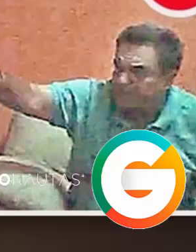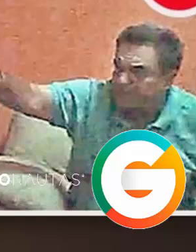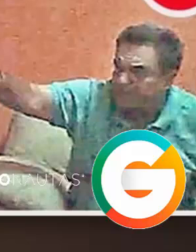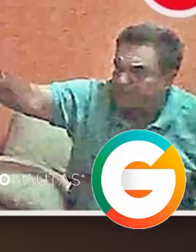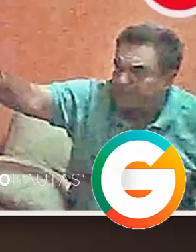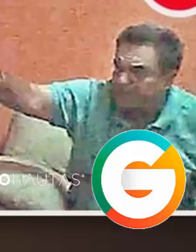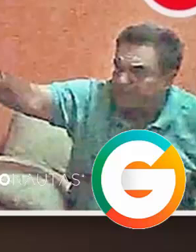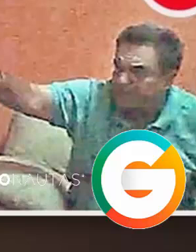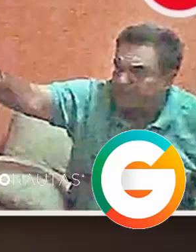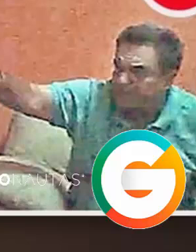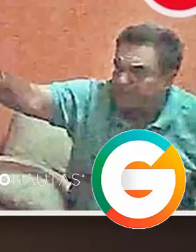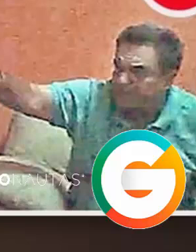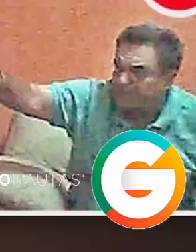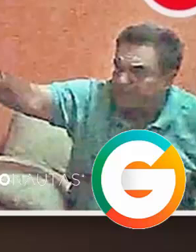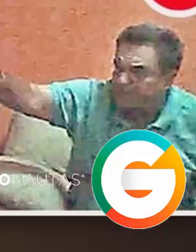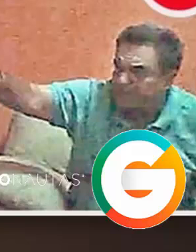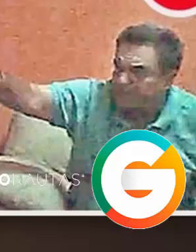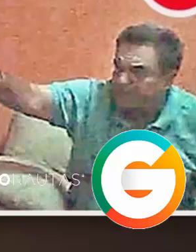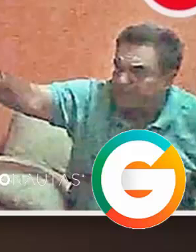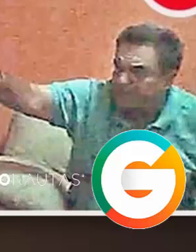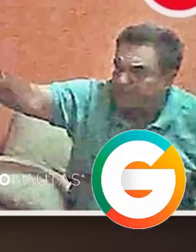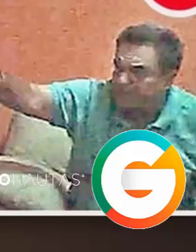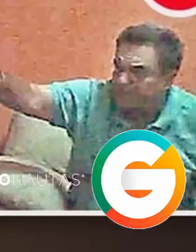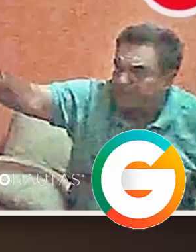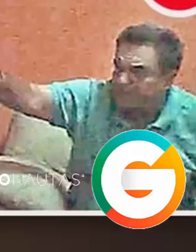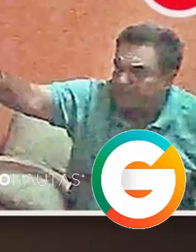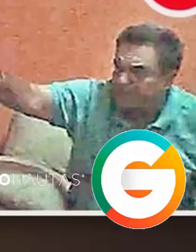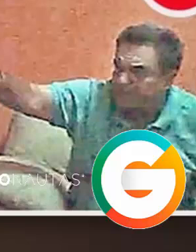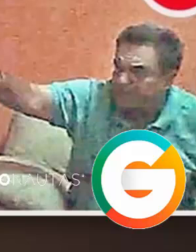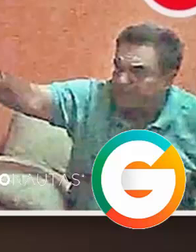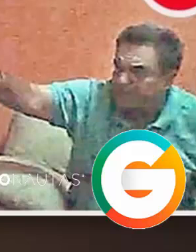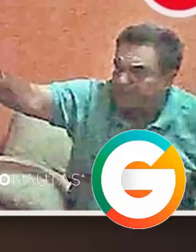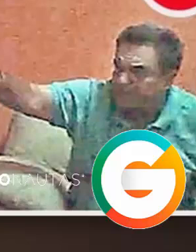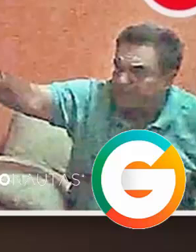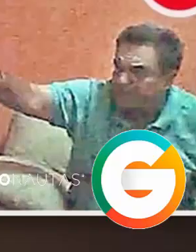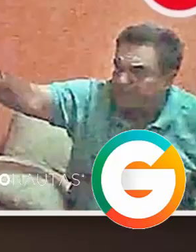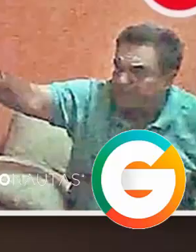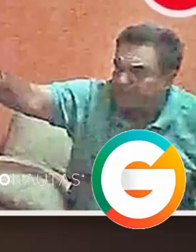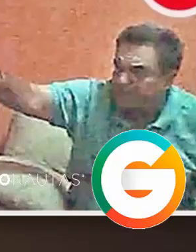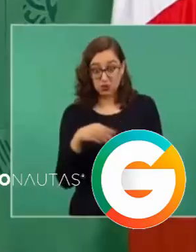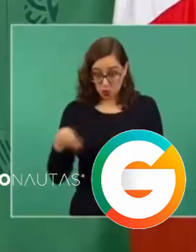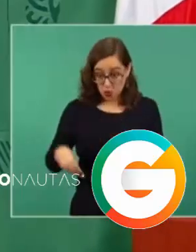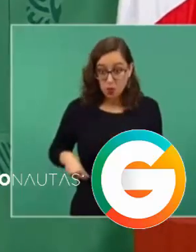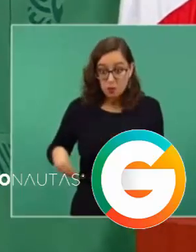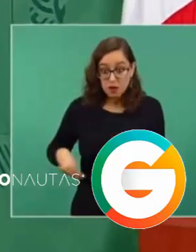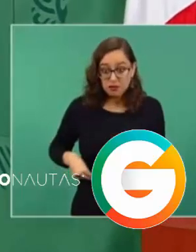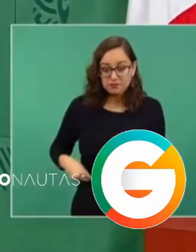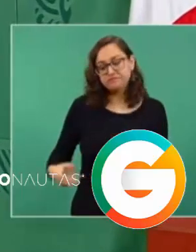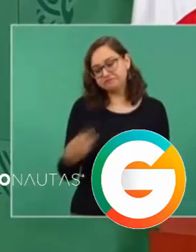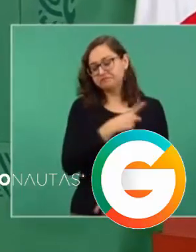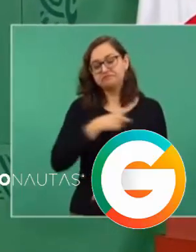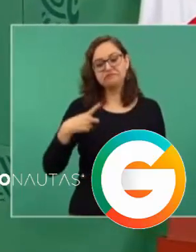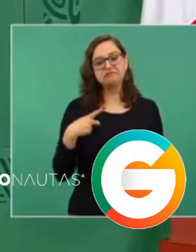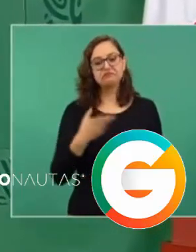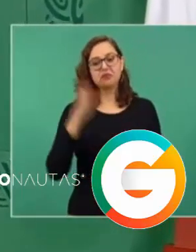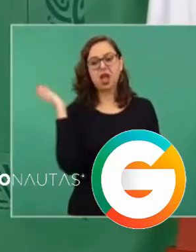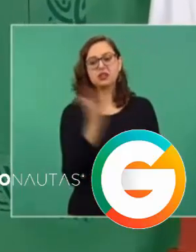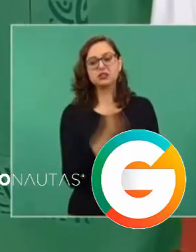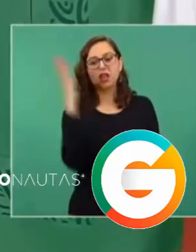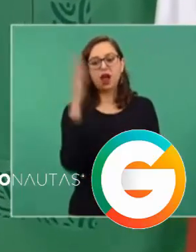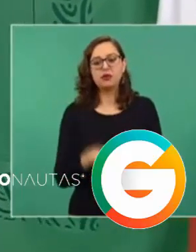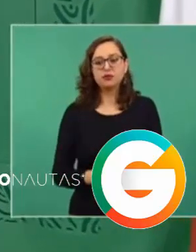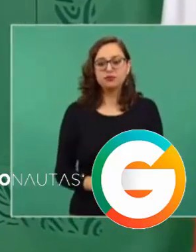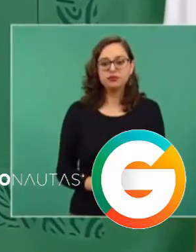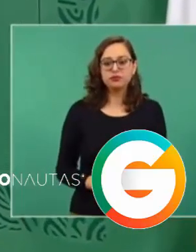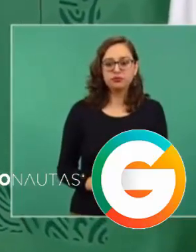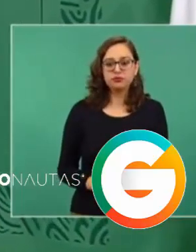López Obrador recibiendo dinero en efectivo de manos de David León Méndez. Al respecto, el presidente Andrés Manuel López Obrador sostuvo